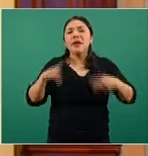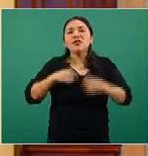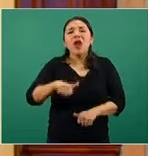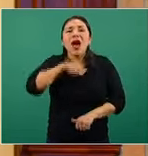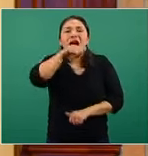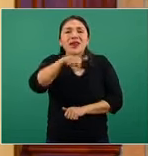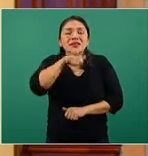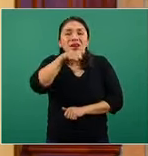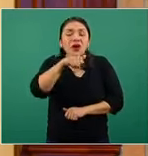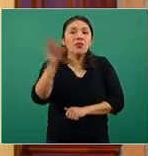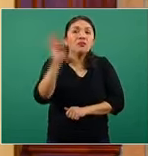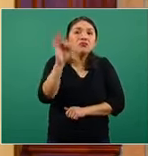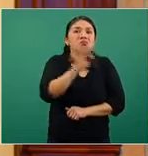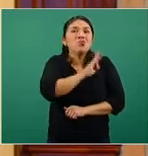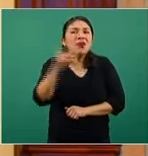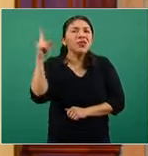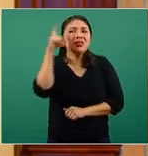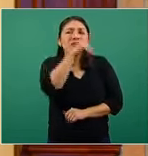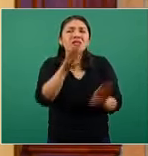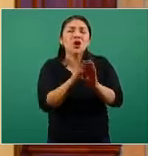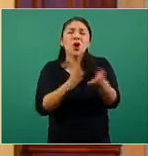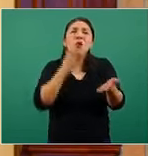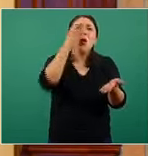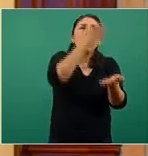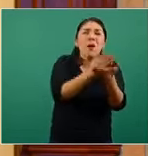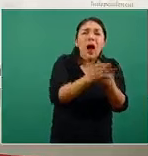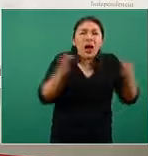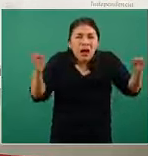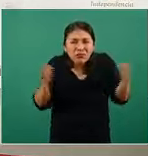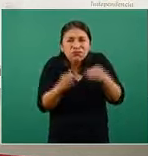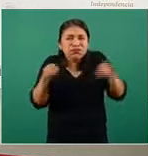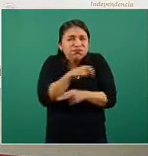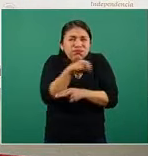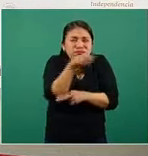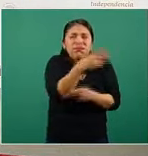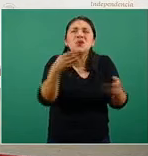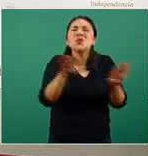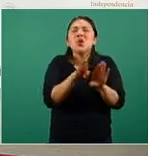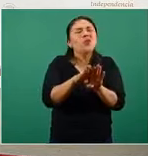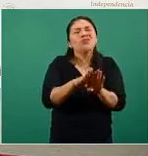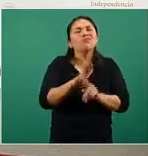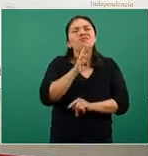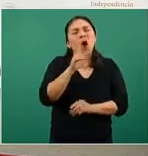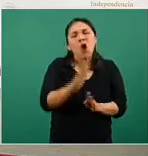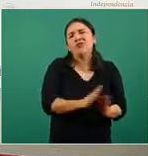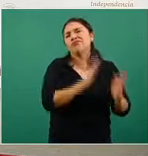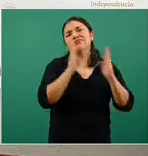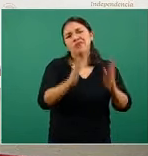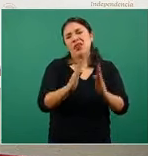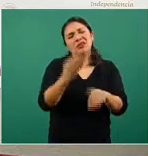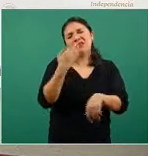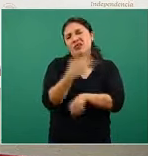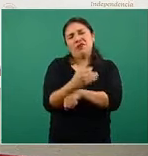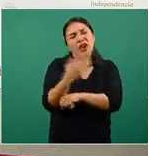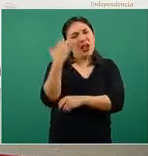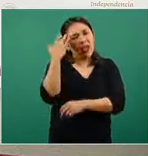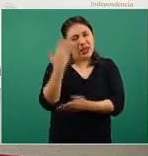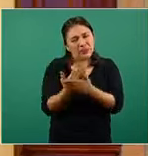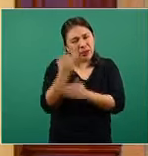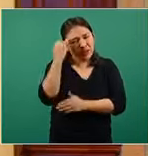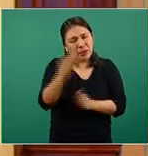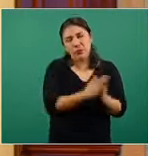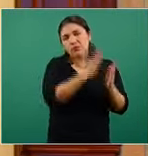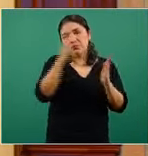pudieran tener dificultades o podrían exponerse a estas temperaturas extremas. Se prefiere entonces diferir. Pero fueron solamente estas